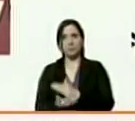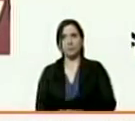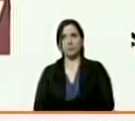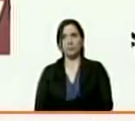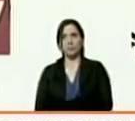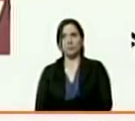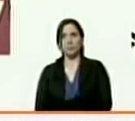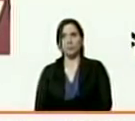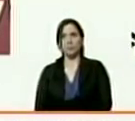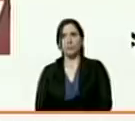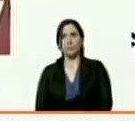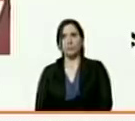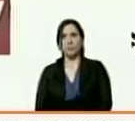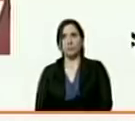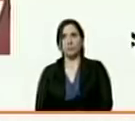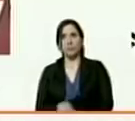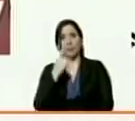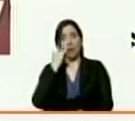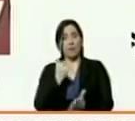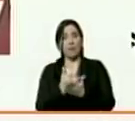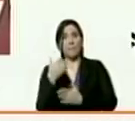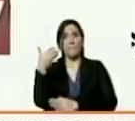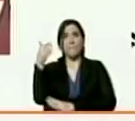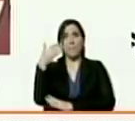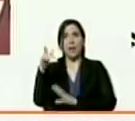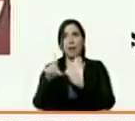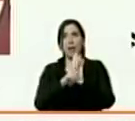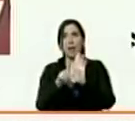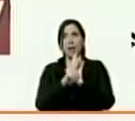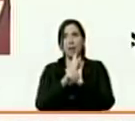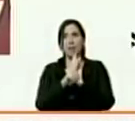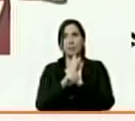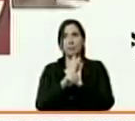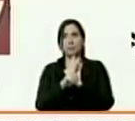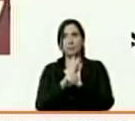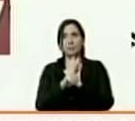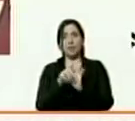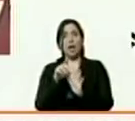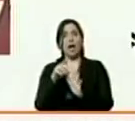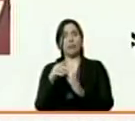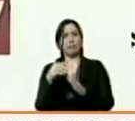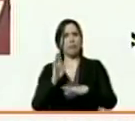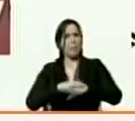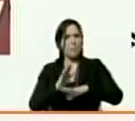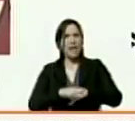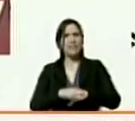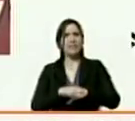Yoirán. Mira, Palacio Federal Legislativo, yo creo que los hechos hablan más que cualquier otra cosa.